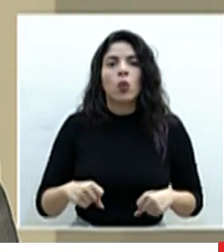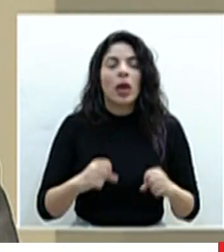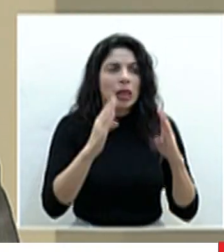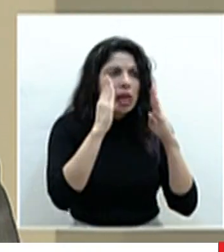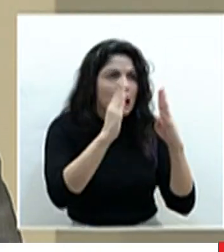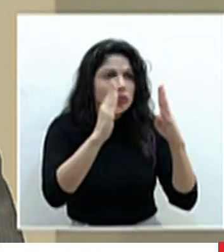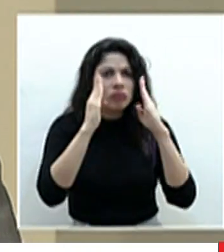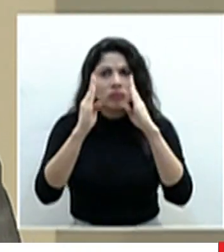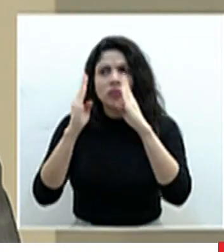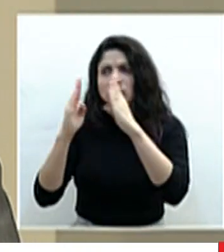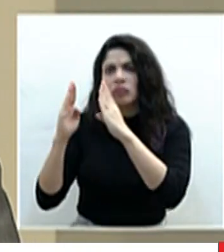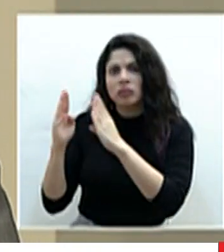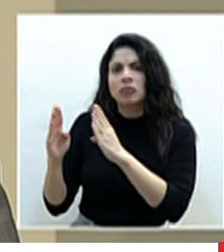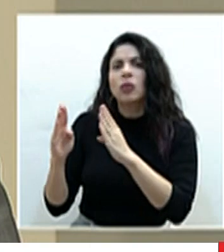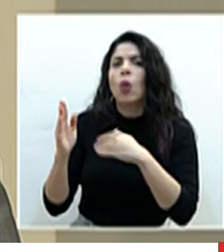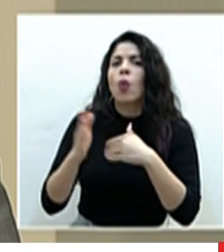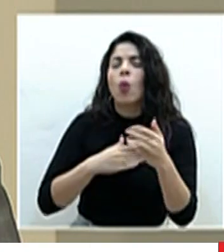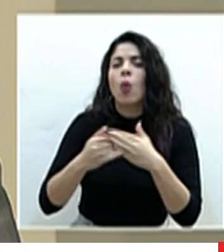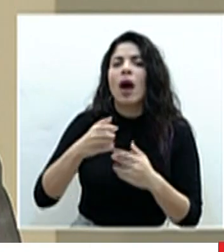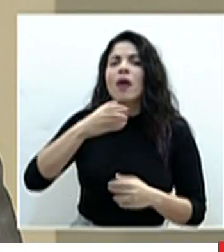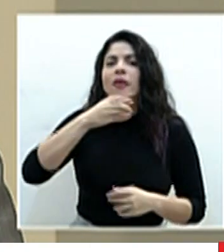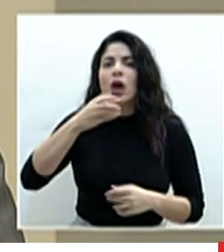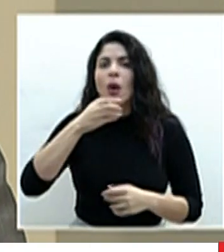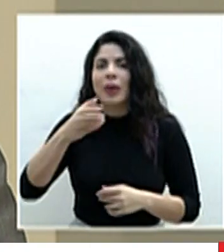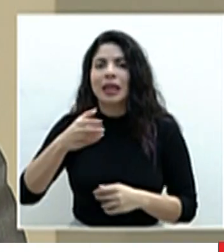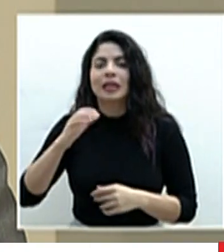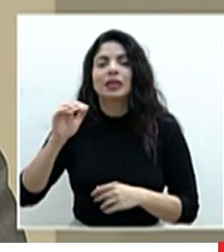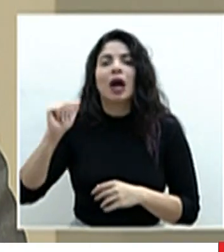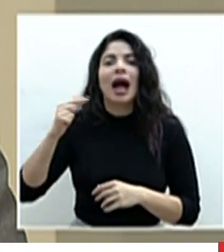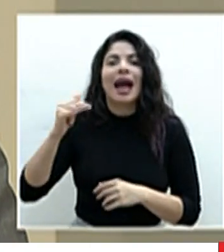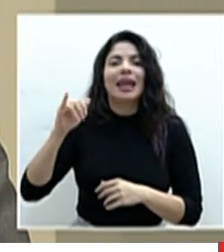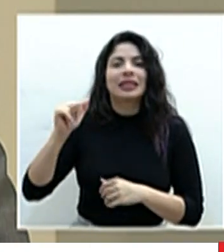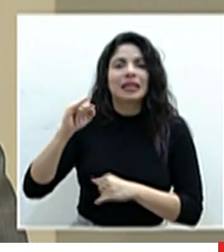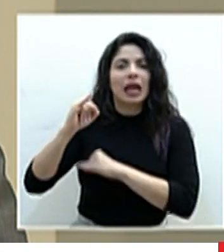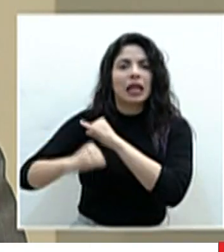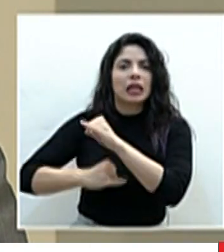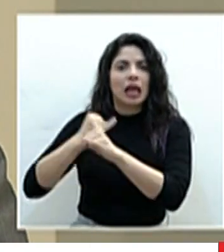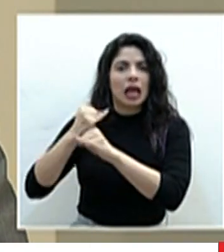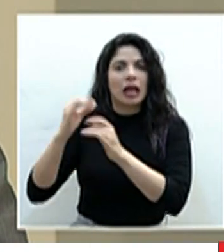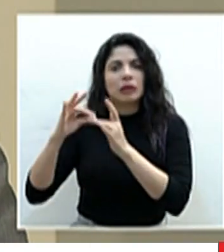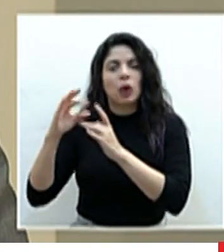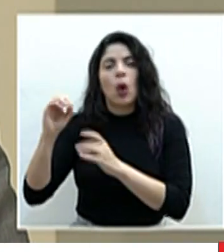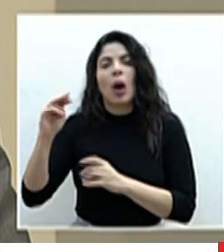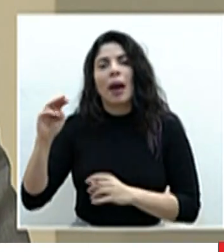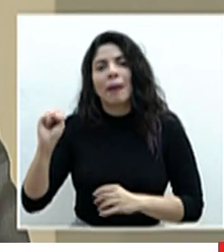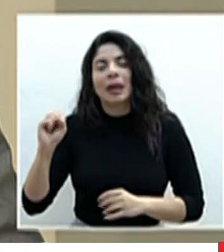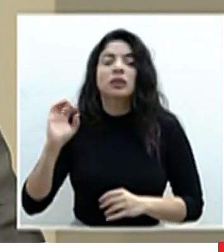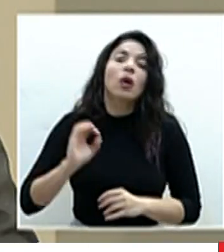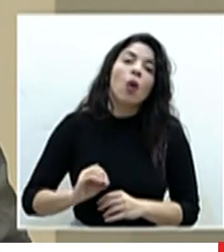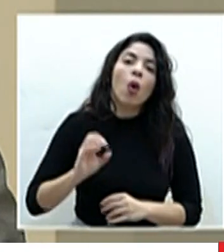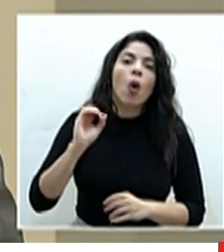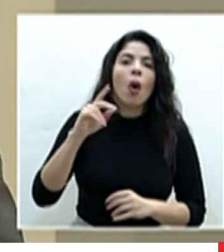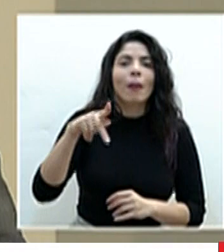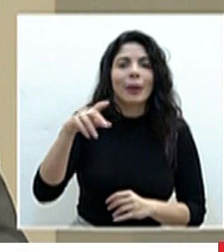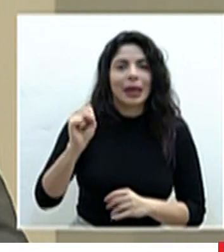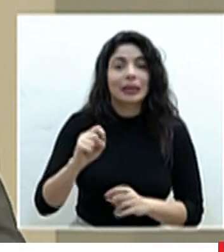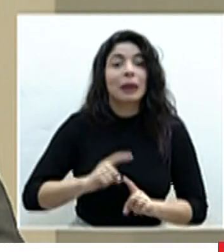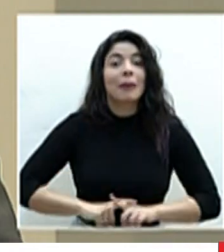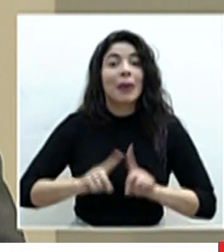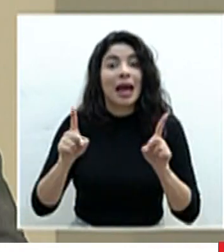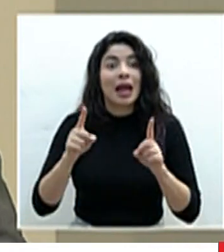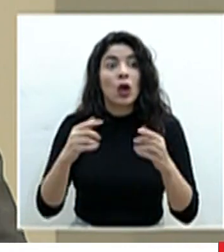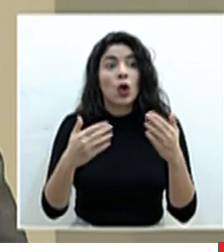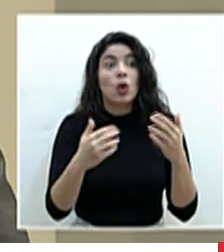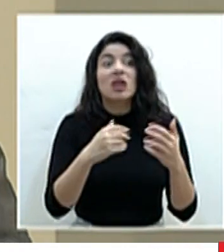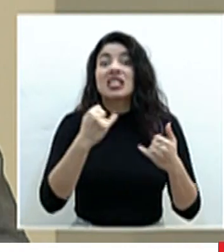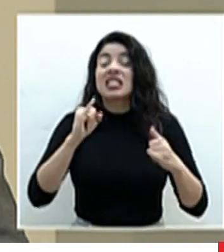manera diligente las recomendaciones de las agencias internacionales especializadas, OMS o OPS. Sin embargo, ante la